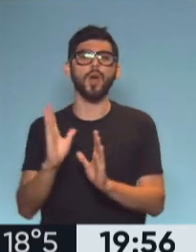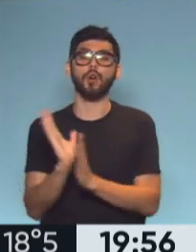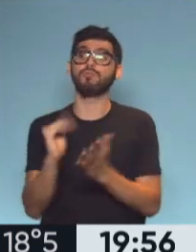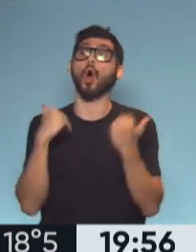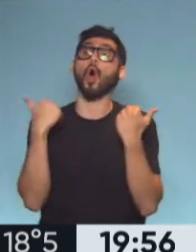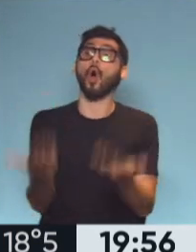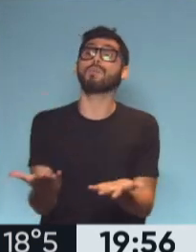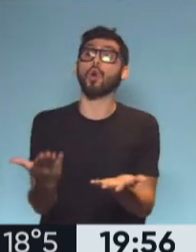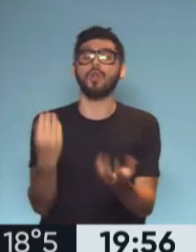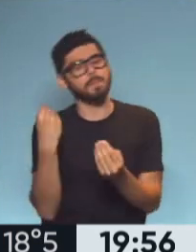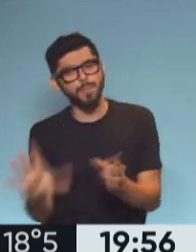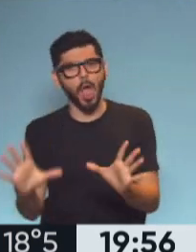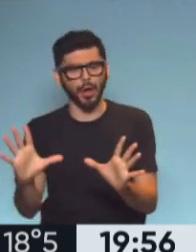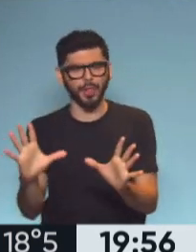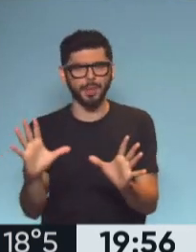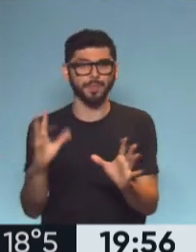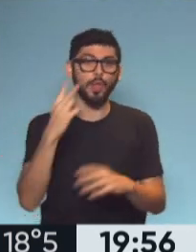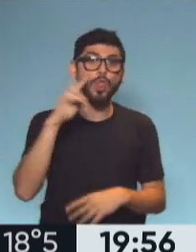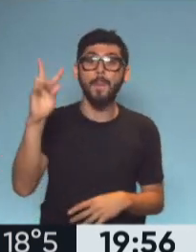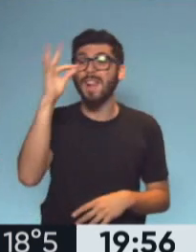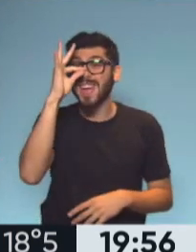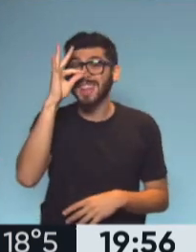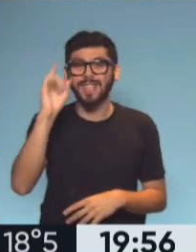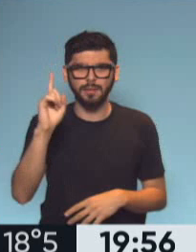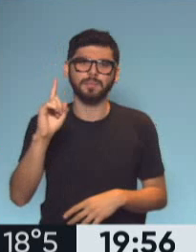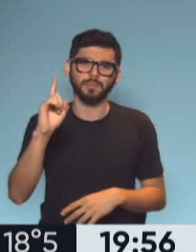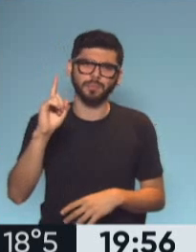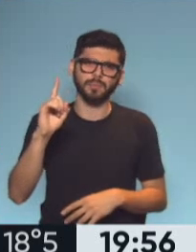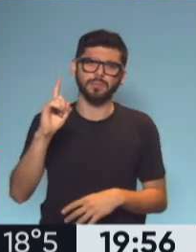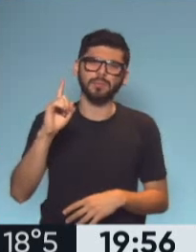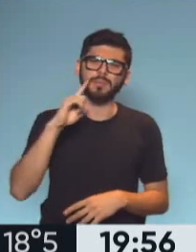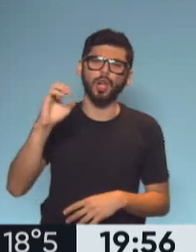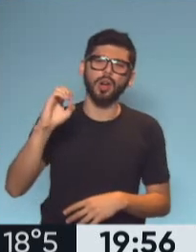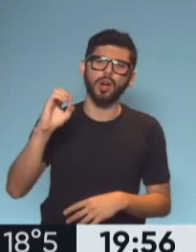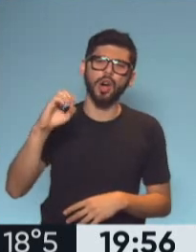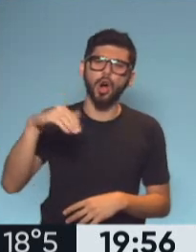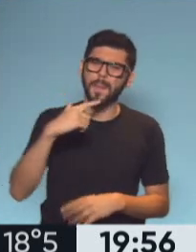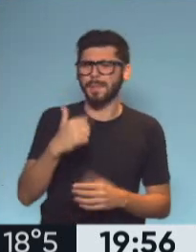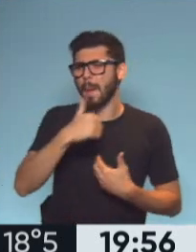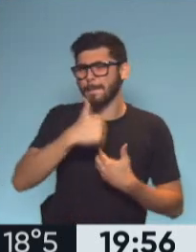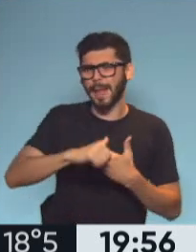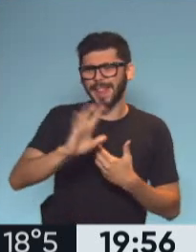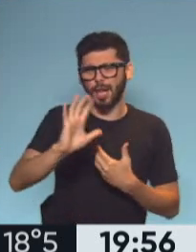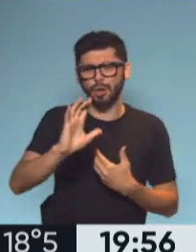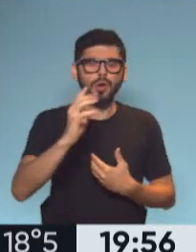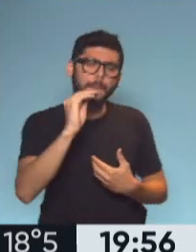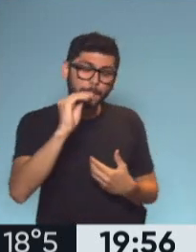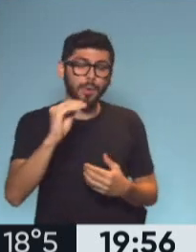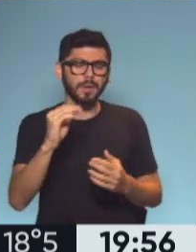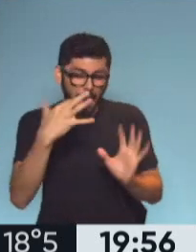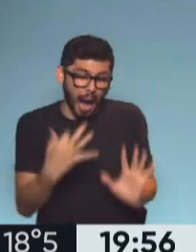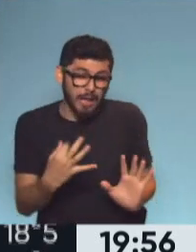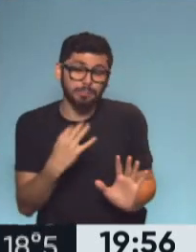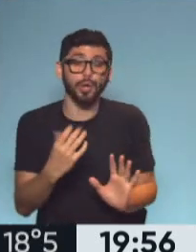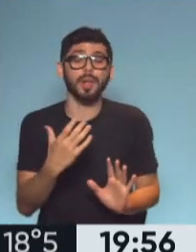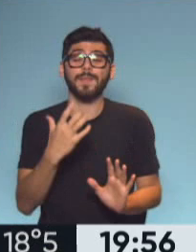oportunidades perdidas. Hablamos de febrero de 2020. Sí, no creo que en la OMS tomen mate. Fue tan así, o sea, porque febrero, los